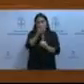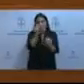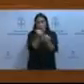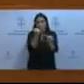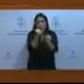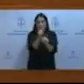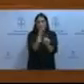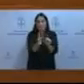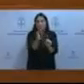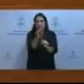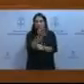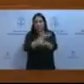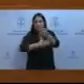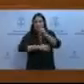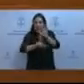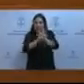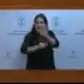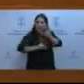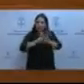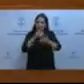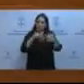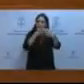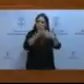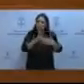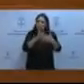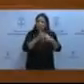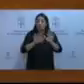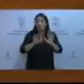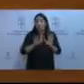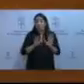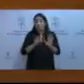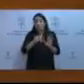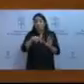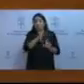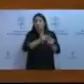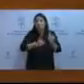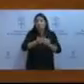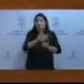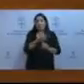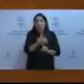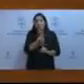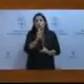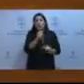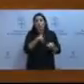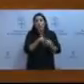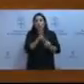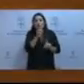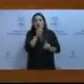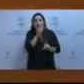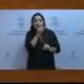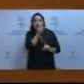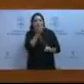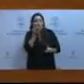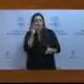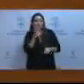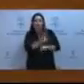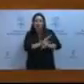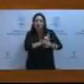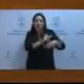discapacidad, obteniendo, en el mejor de los casos, únicamente el silencio por parte de la